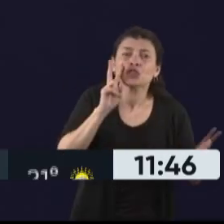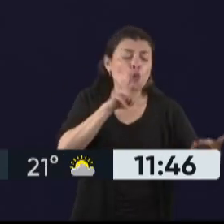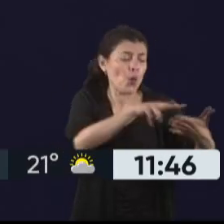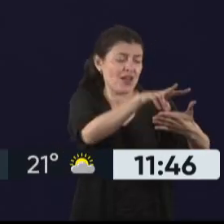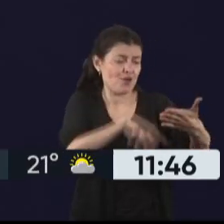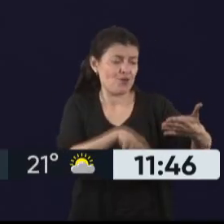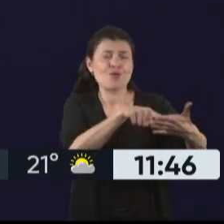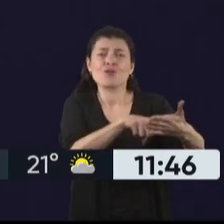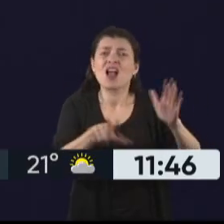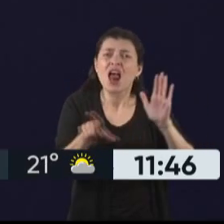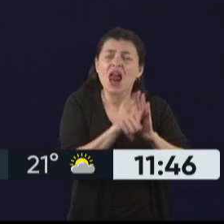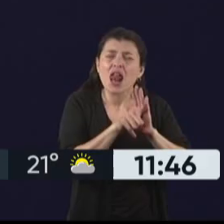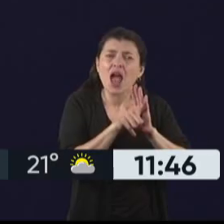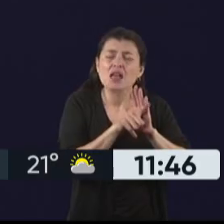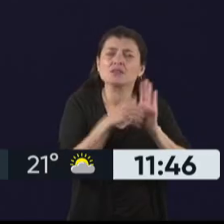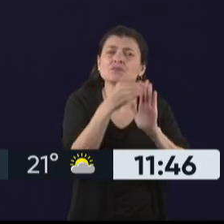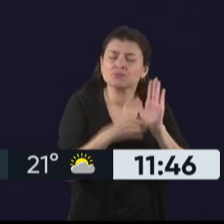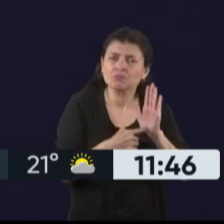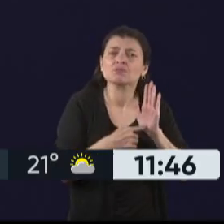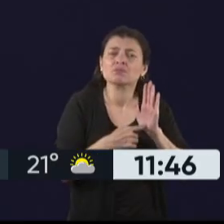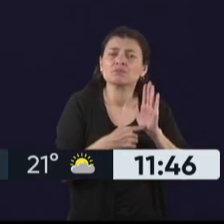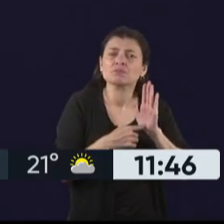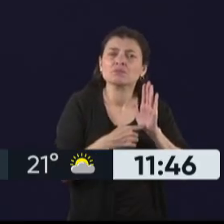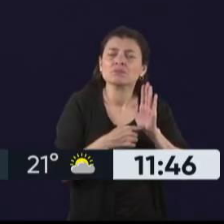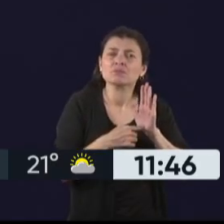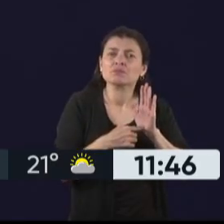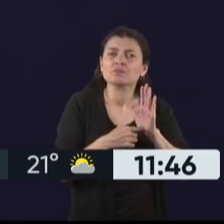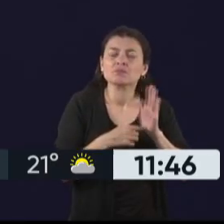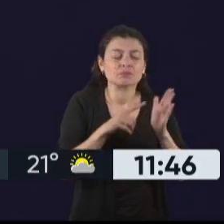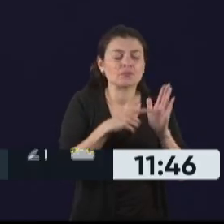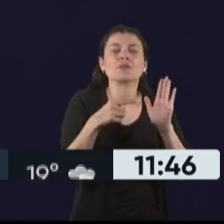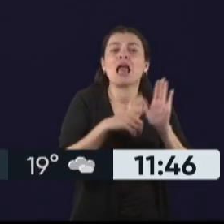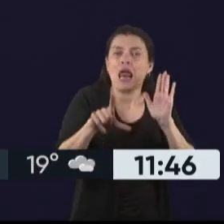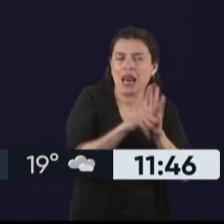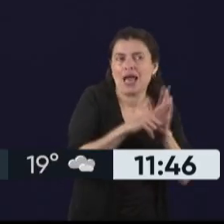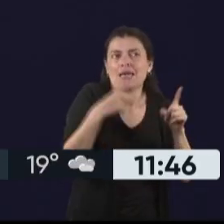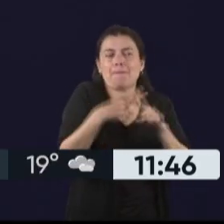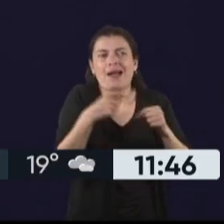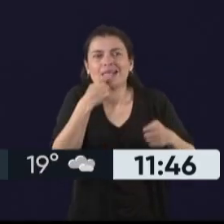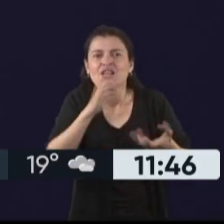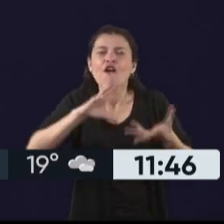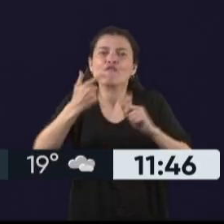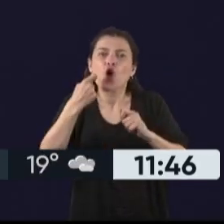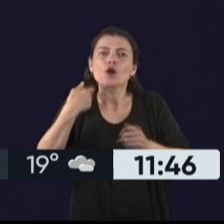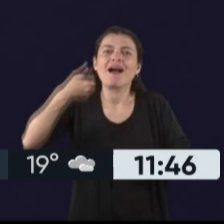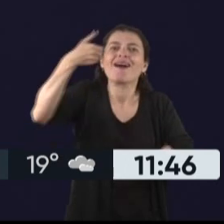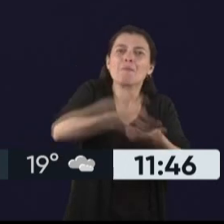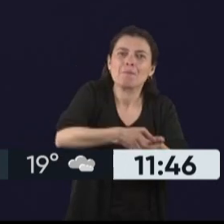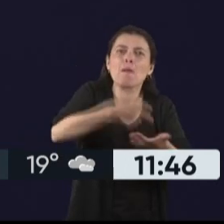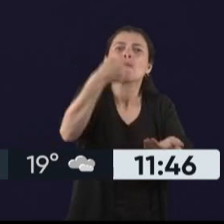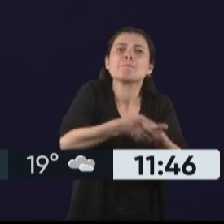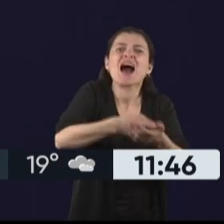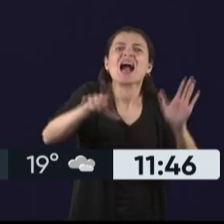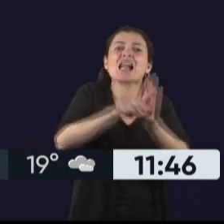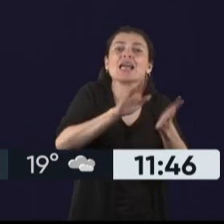tiene todos sus componentes, o sea, la ley propiamente dicho y la manera de financiarse,